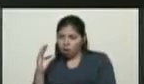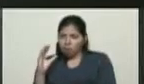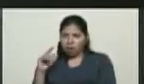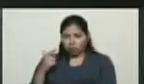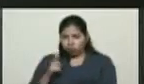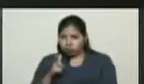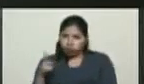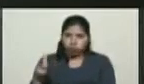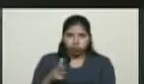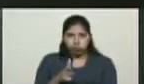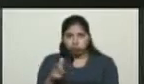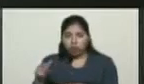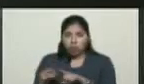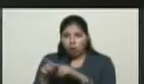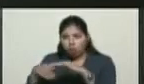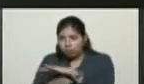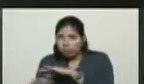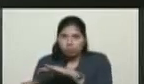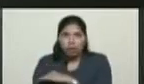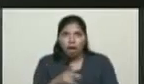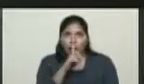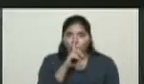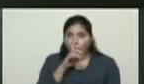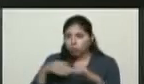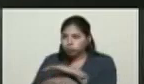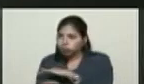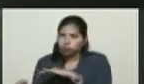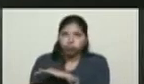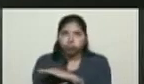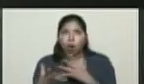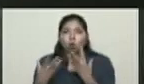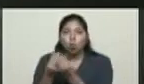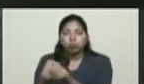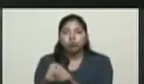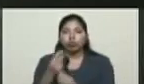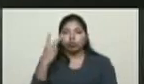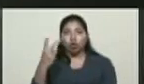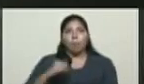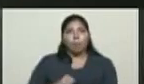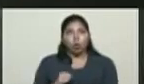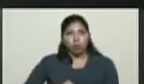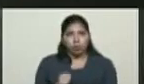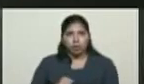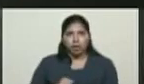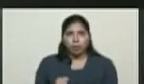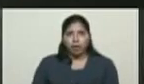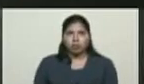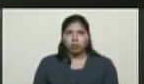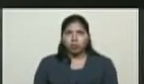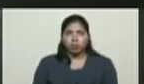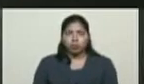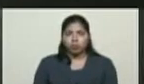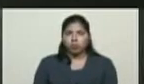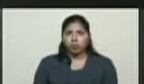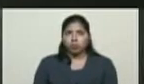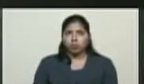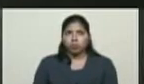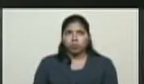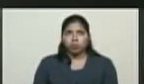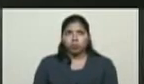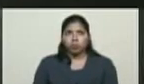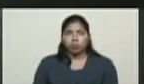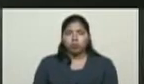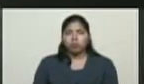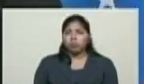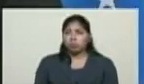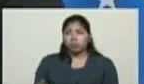los Caminos Verdes en compañía de 2 oficiales desertores de la Armada Bolivariana, ya